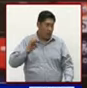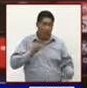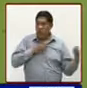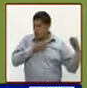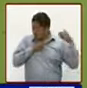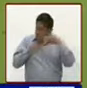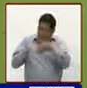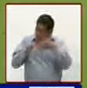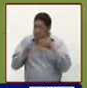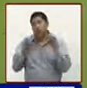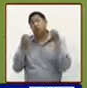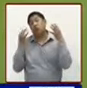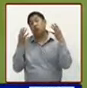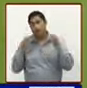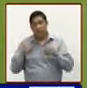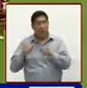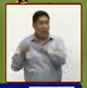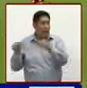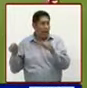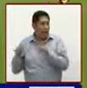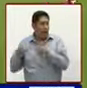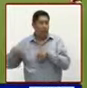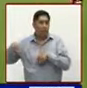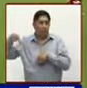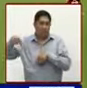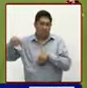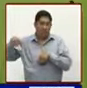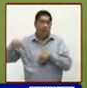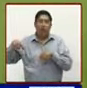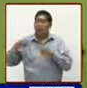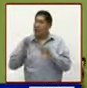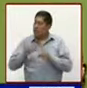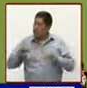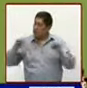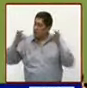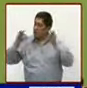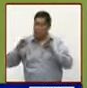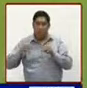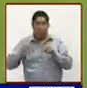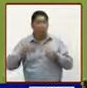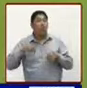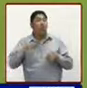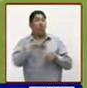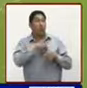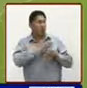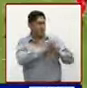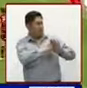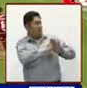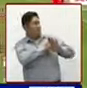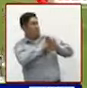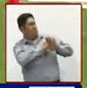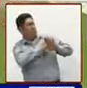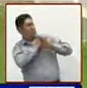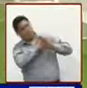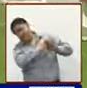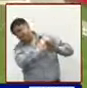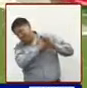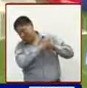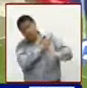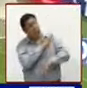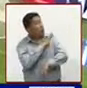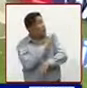muy fluido y que llega muy fácil al área. Entonces creo que va a ser fundamental tener la capacidad de contener defensivamente, estar muy fuertes, no